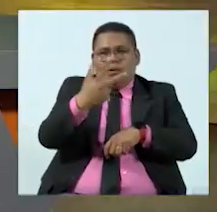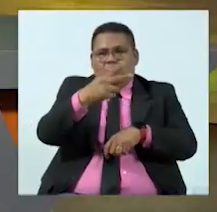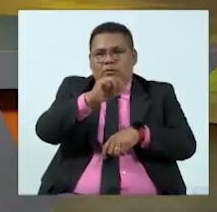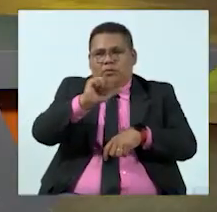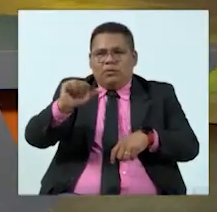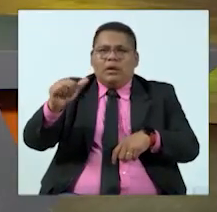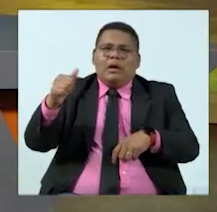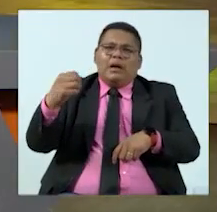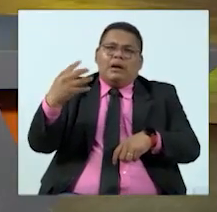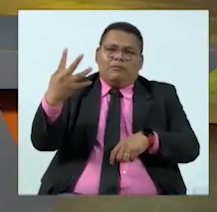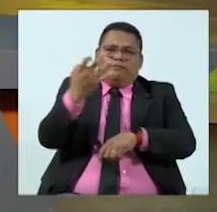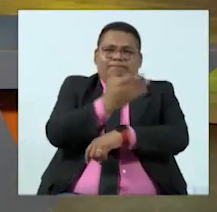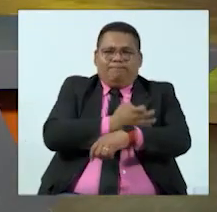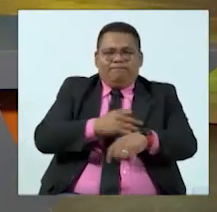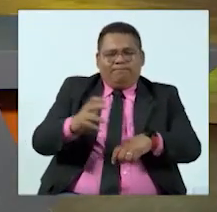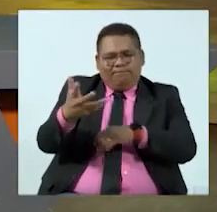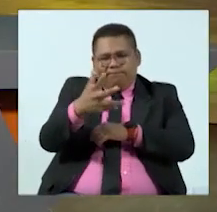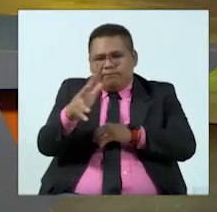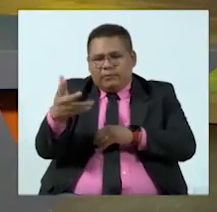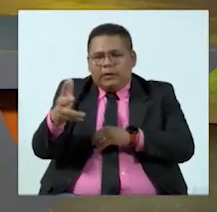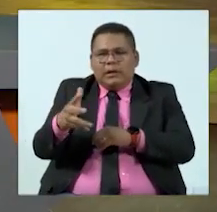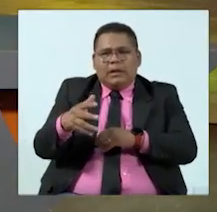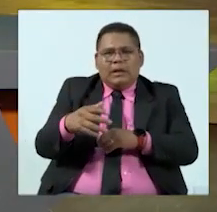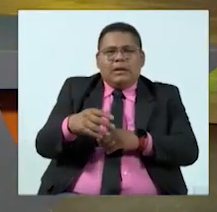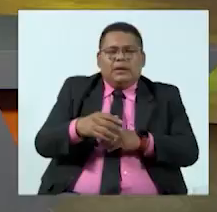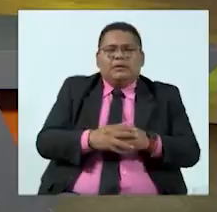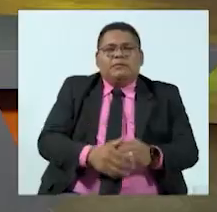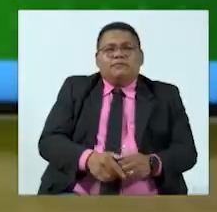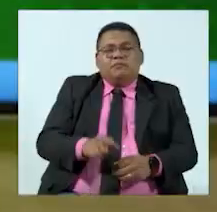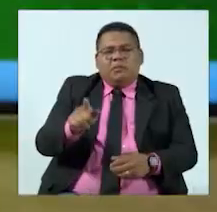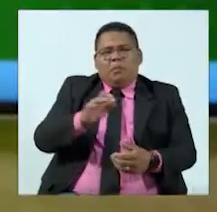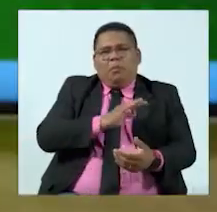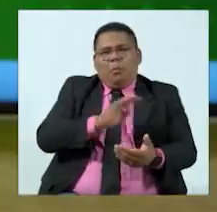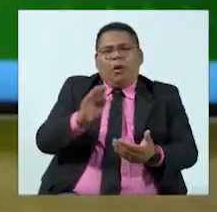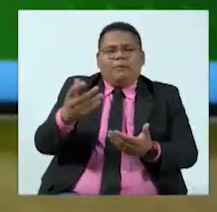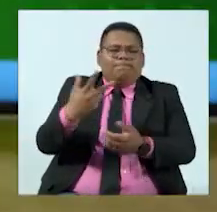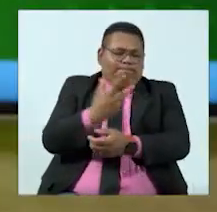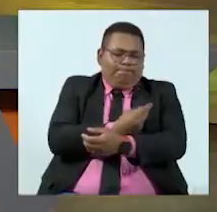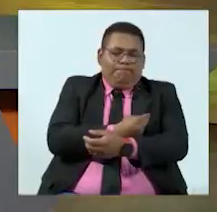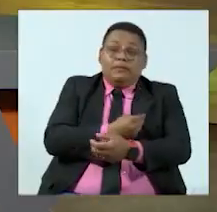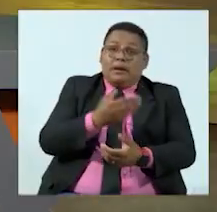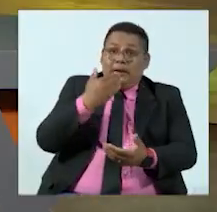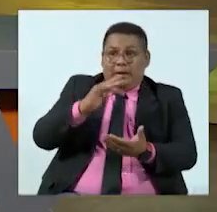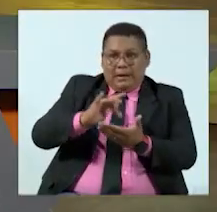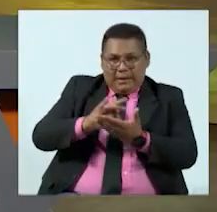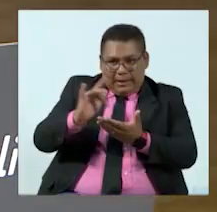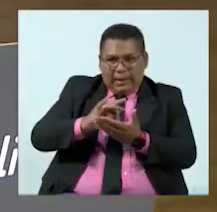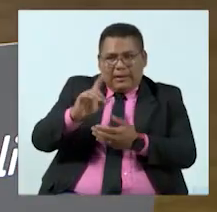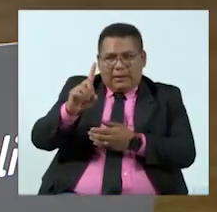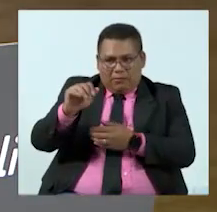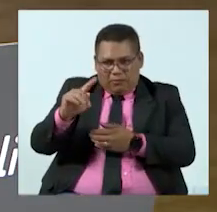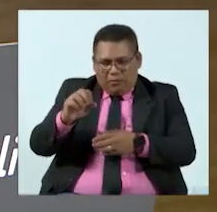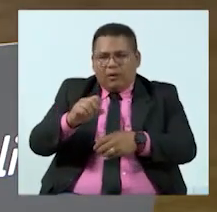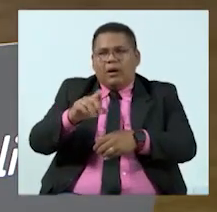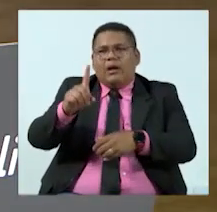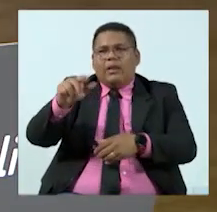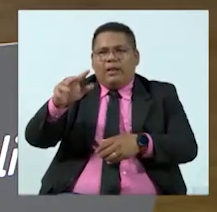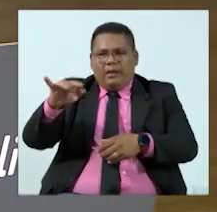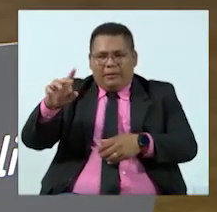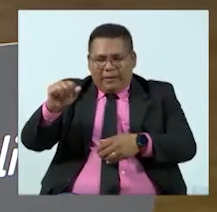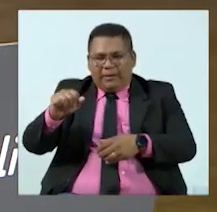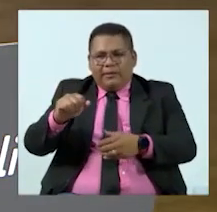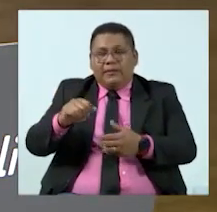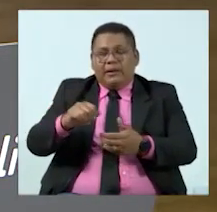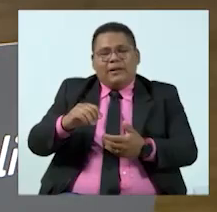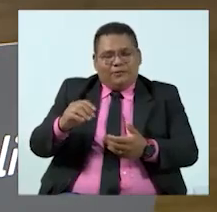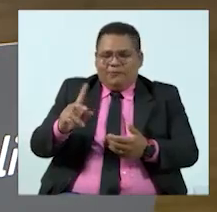16 horas más menos no Y si hay más gente pues ellos se van a quedar a atender doctor David Paz cabrales Muchas gracias por la invitación no al contrario